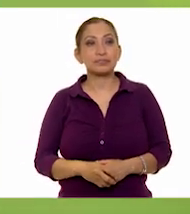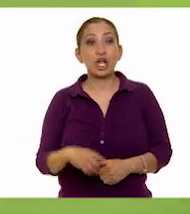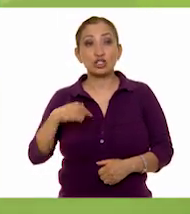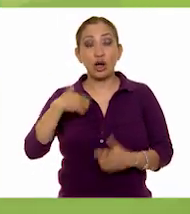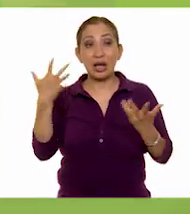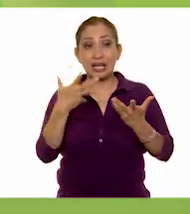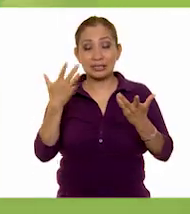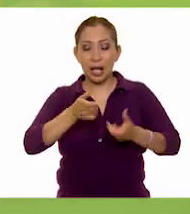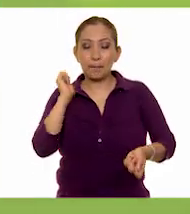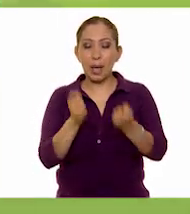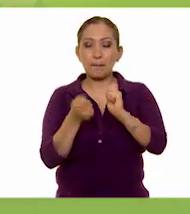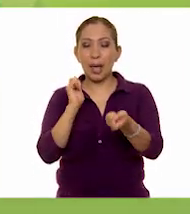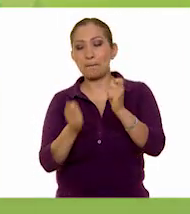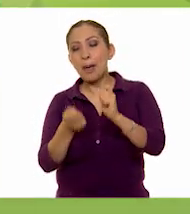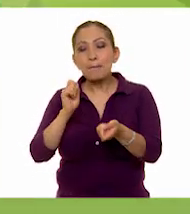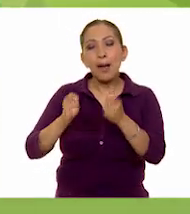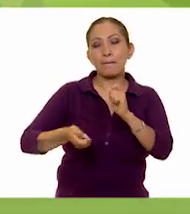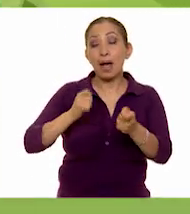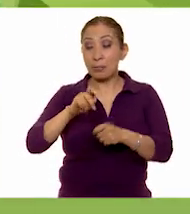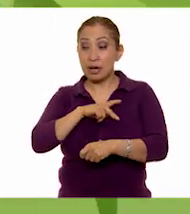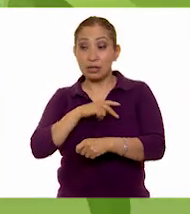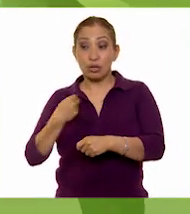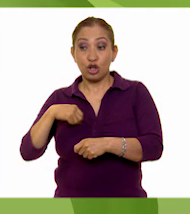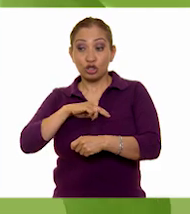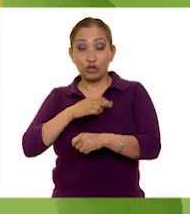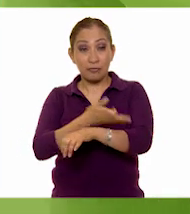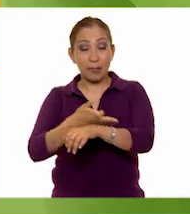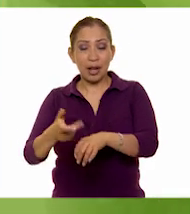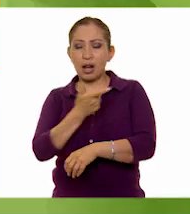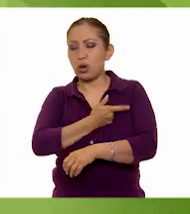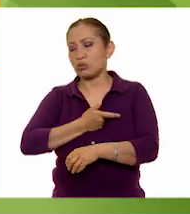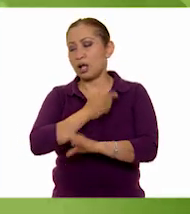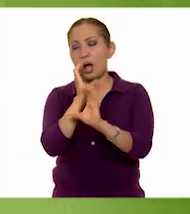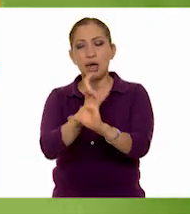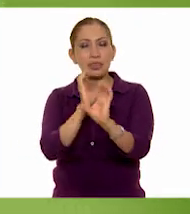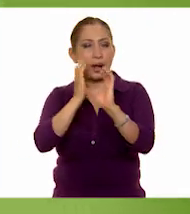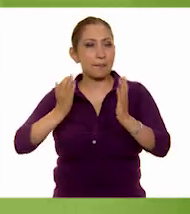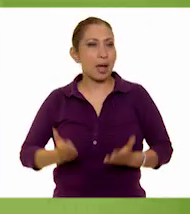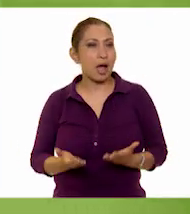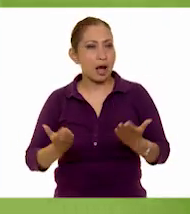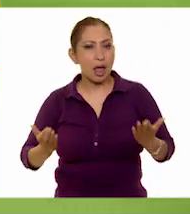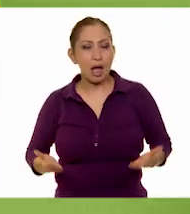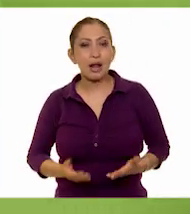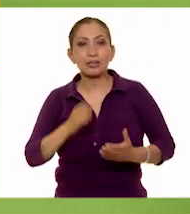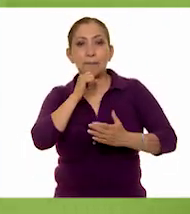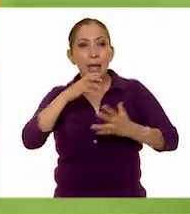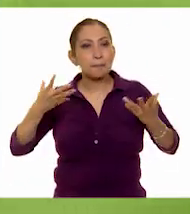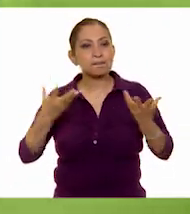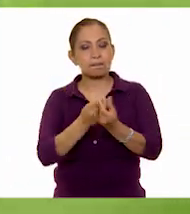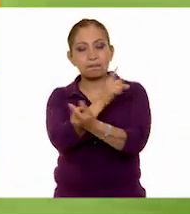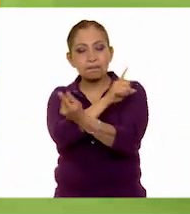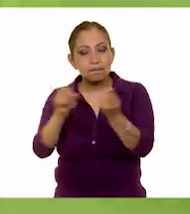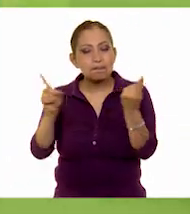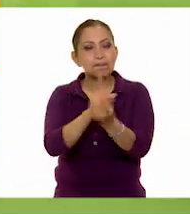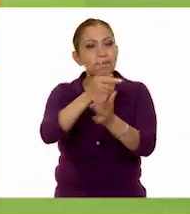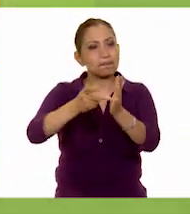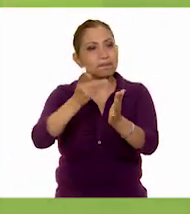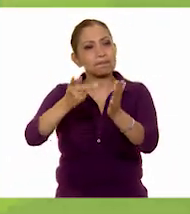Hice unas maracas, ya que a nuestra familia le gusta cantar, bailar y convivir muy